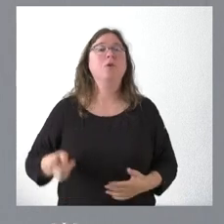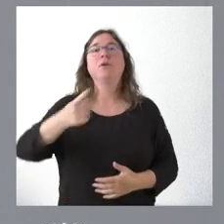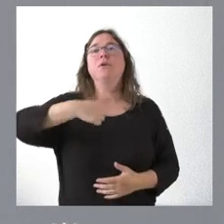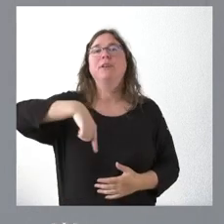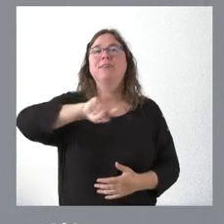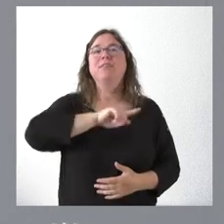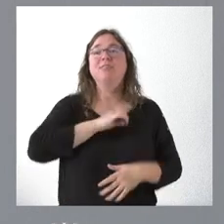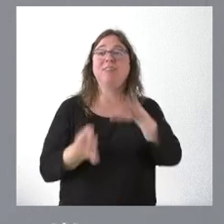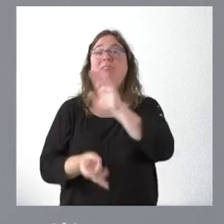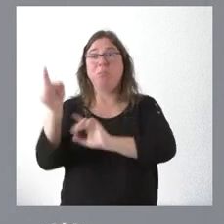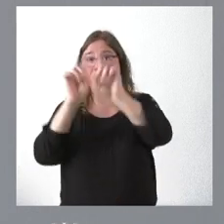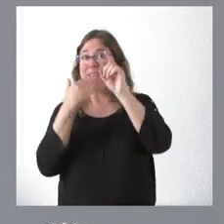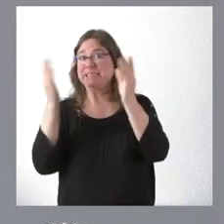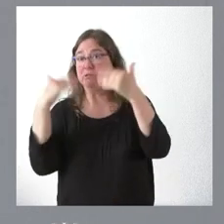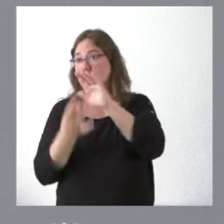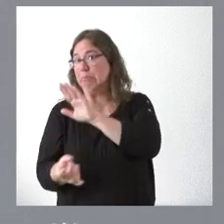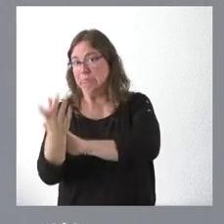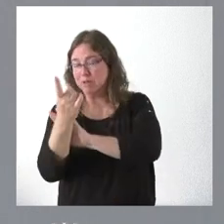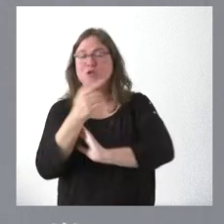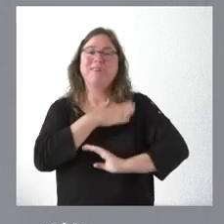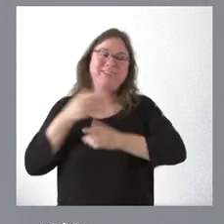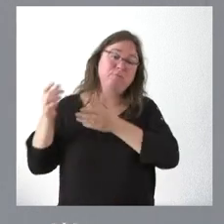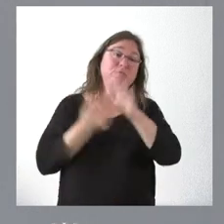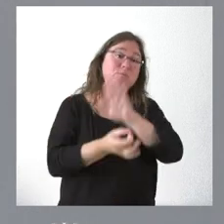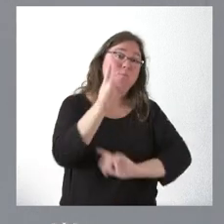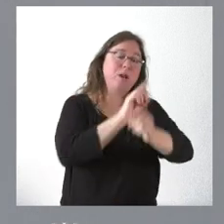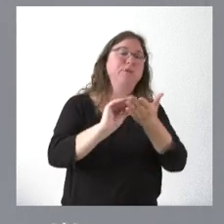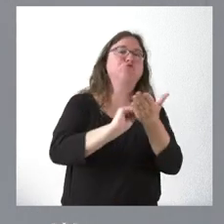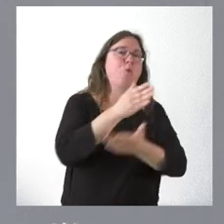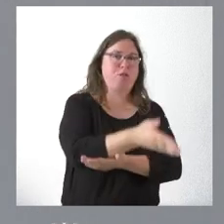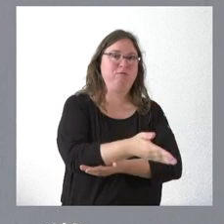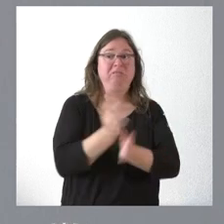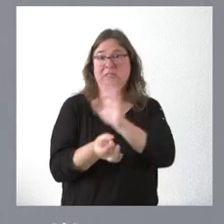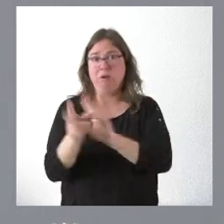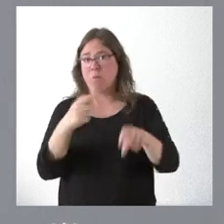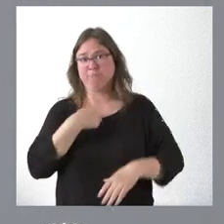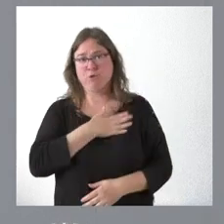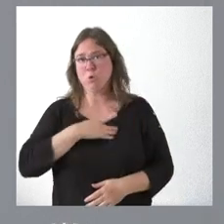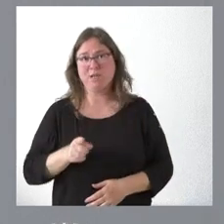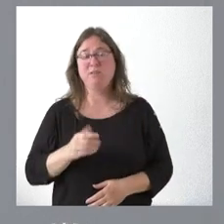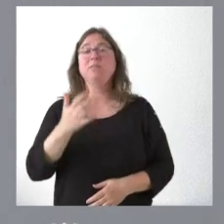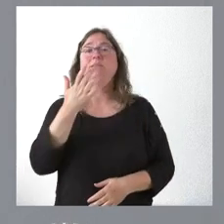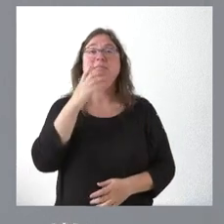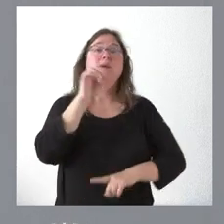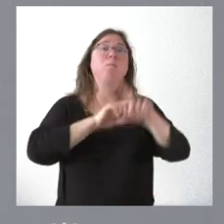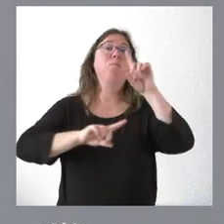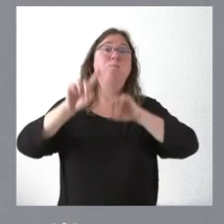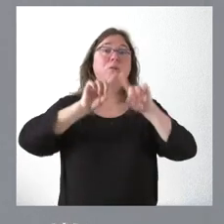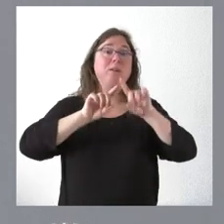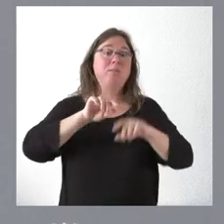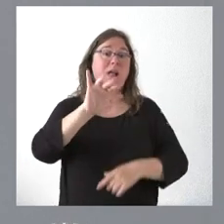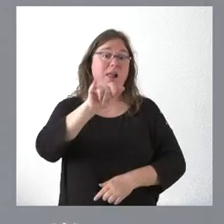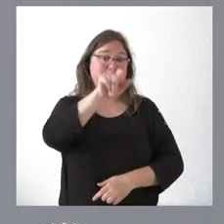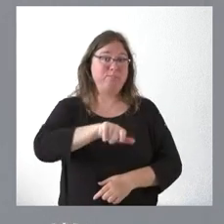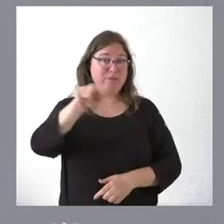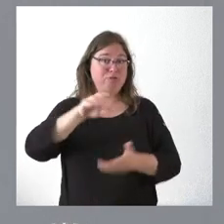crear problemas donde no los hay, estamos para resolver los problemas que sí que existen. Y entre los problemas que tenía la gente de Castilla y León